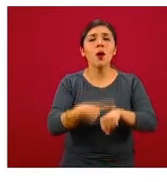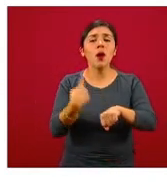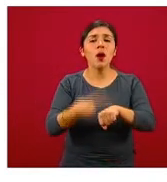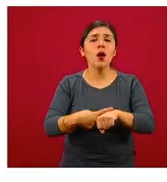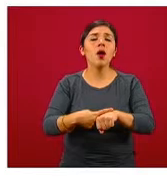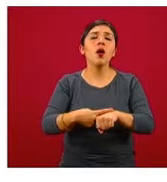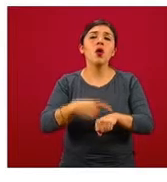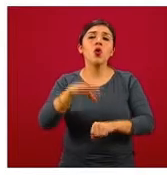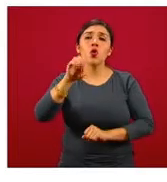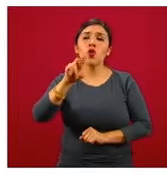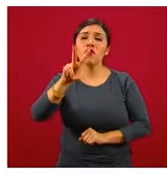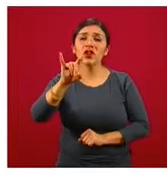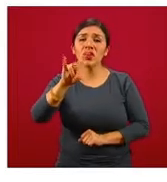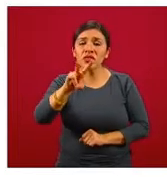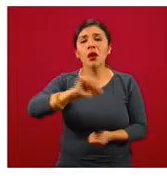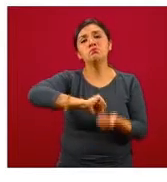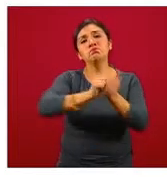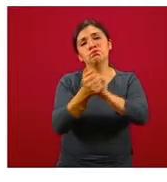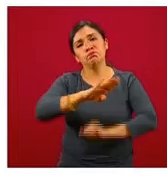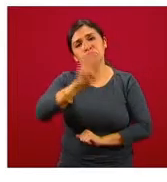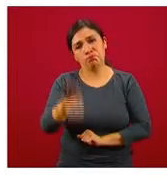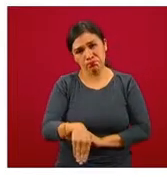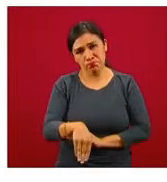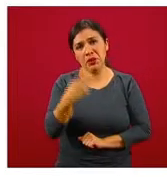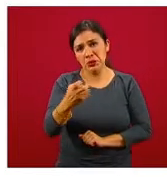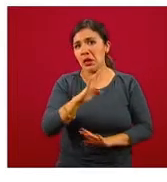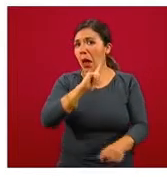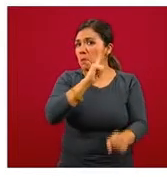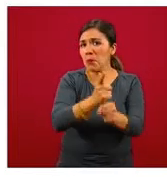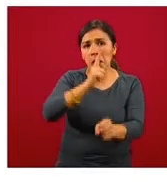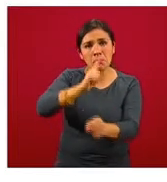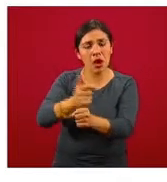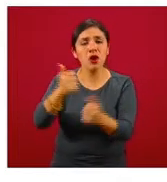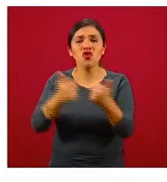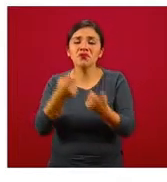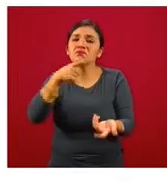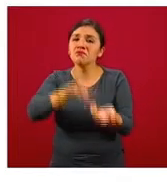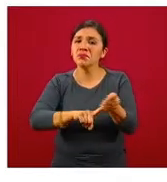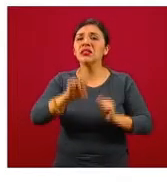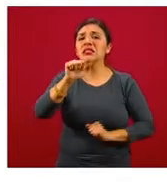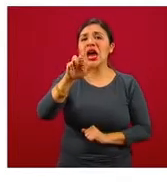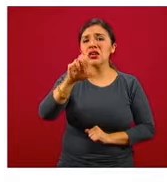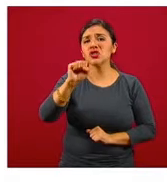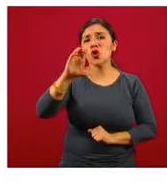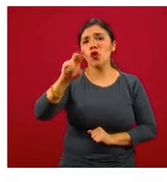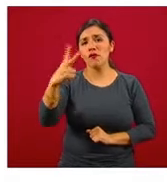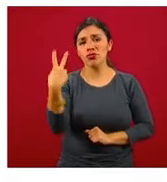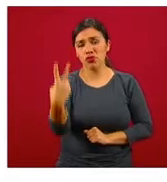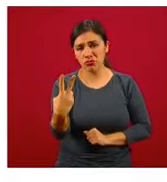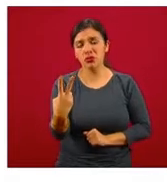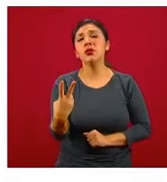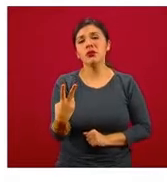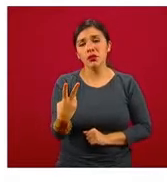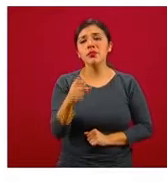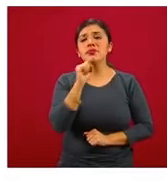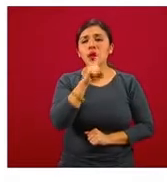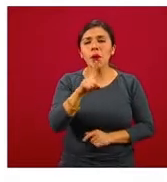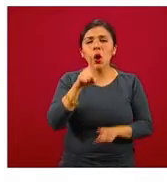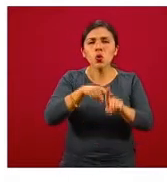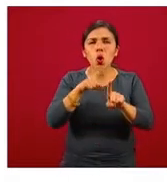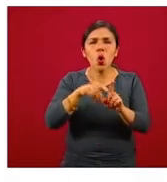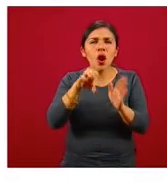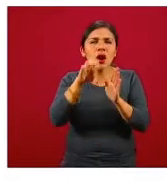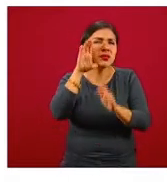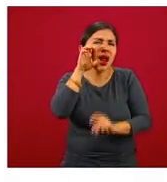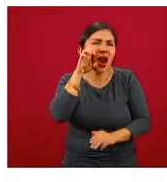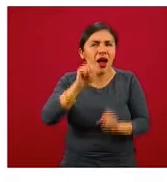enfermedad que confirmed provoca el laboratory positive result COVID-19, ya as que se being logró evidenciar al virus COVID-19. SARS-CoV-2 y así You can también en also color see naranja claro